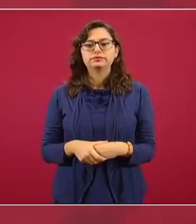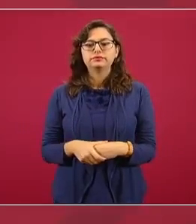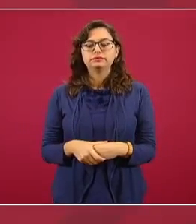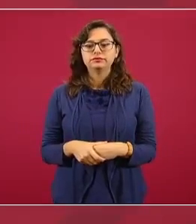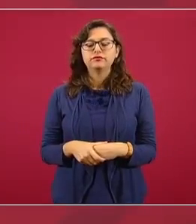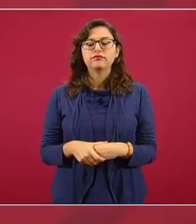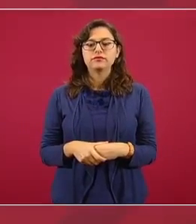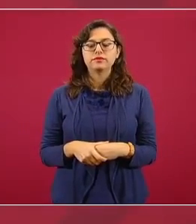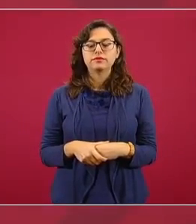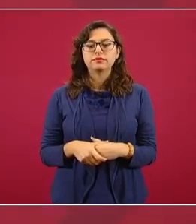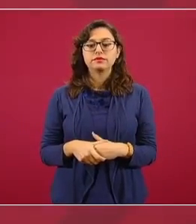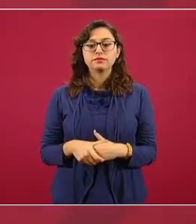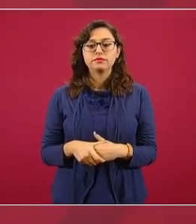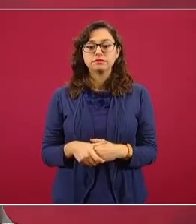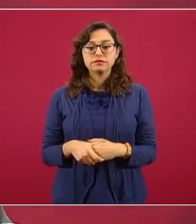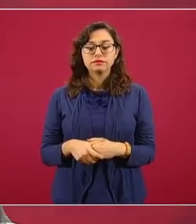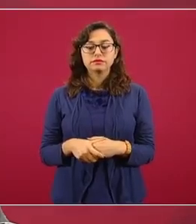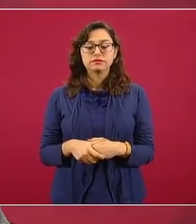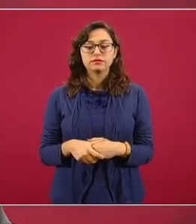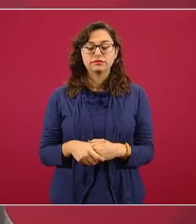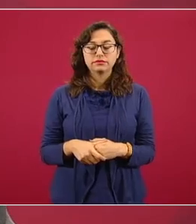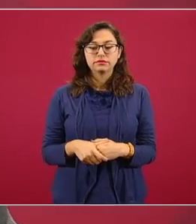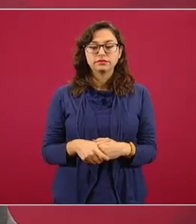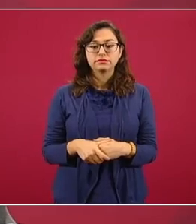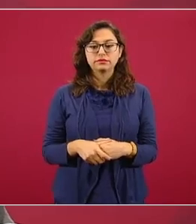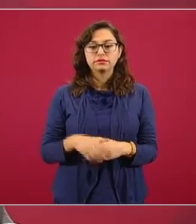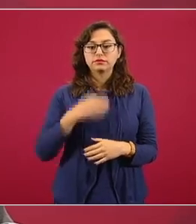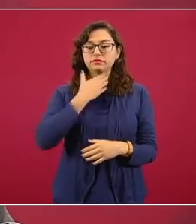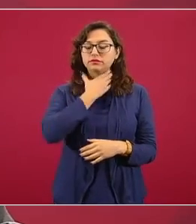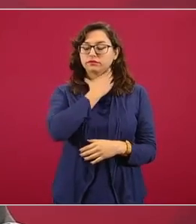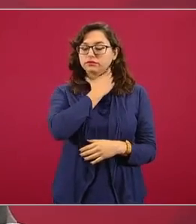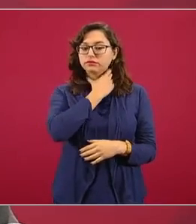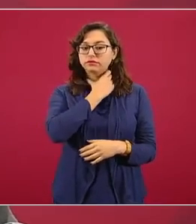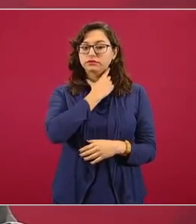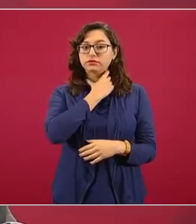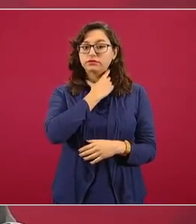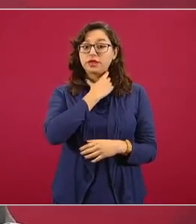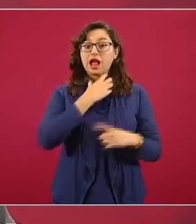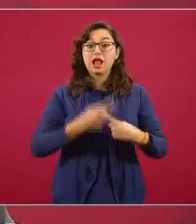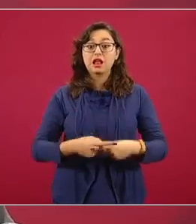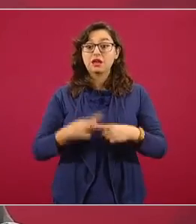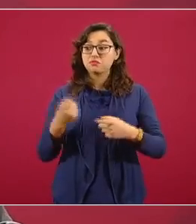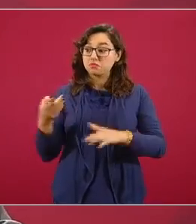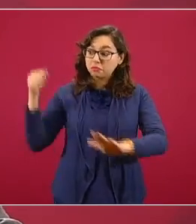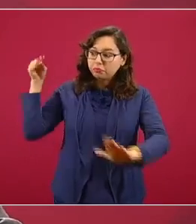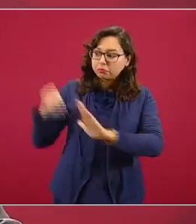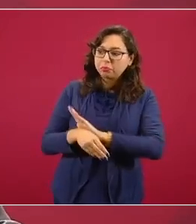Se incrementó en la pandemia.